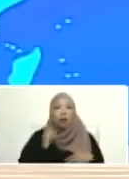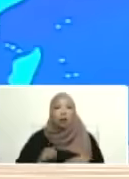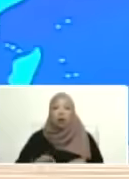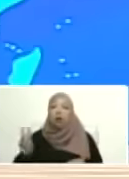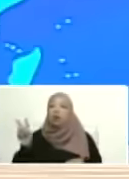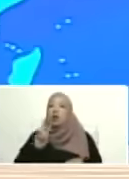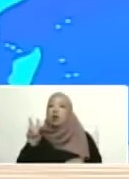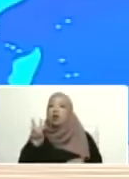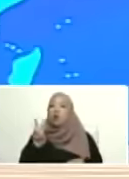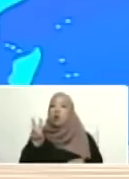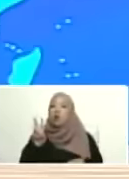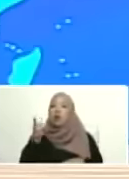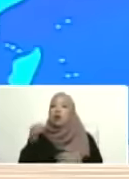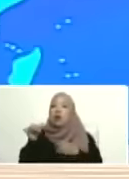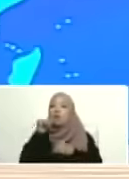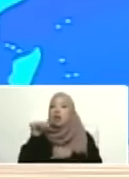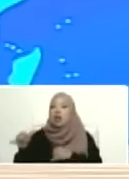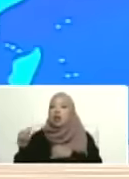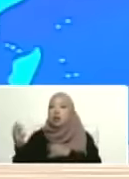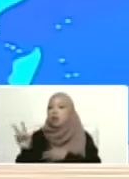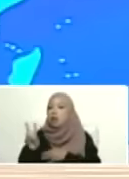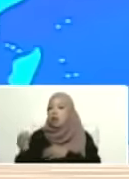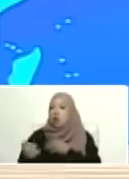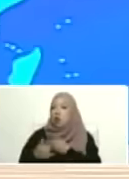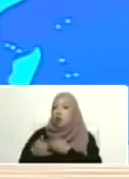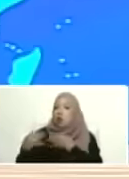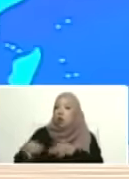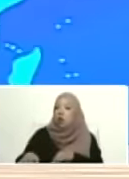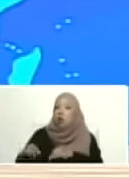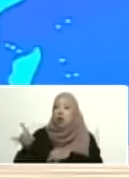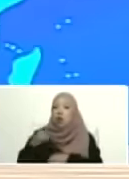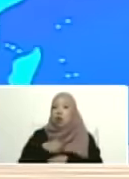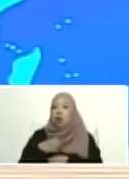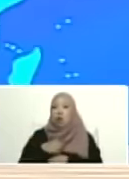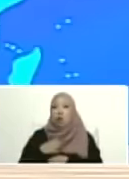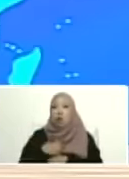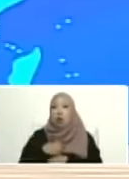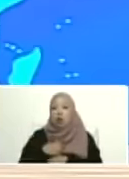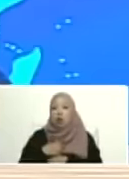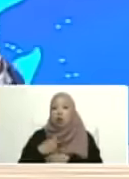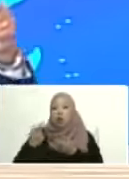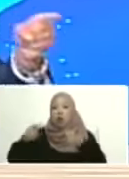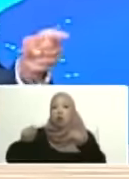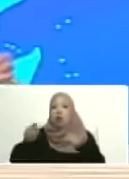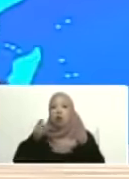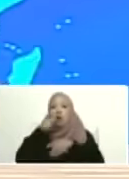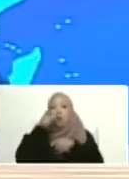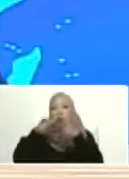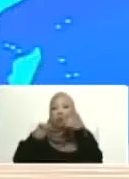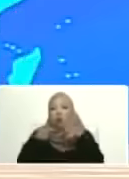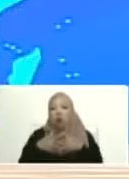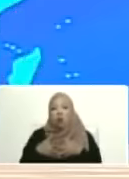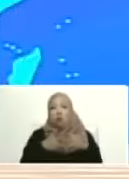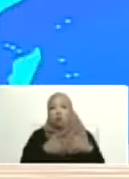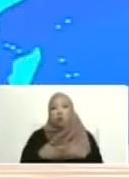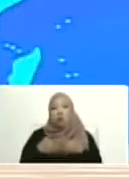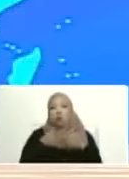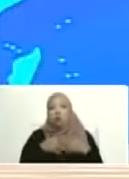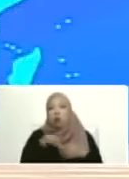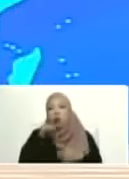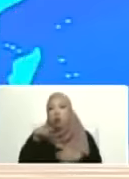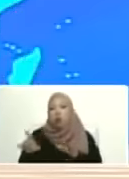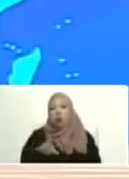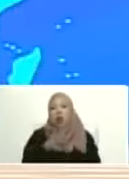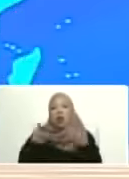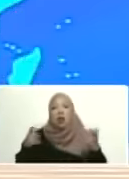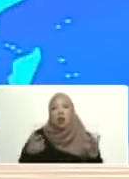Venezuela era una amenaza inusual y extraordinaria para la seguridad nacional de Estados Unidos. Una declaración de guerra,